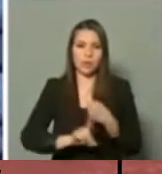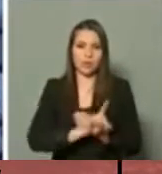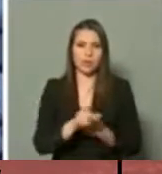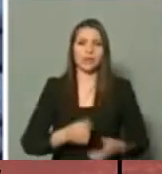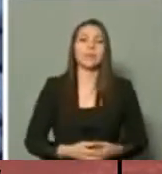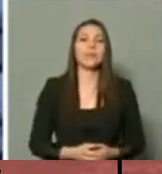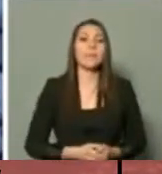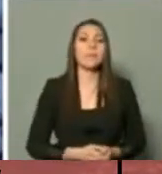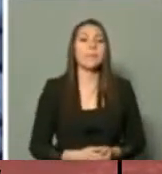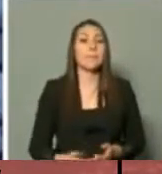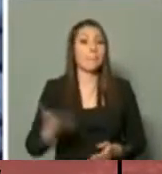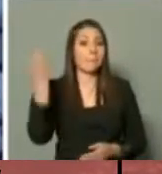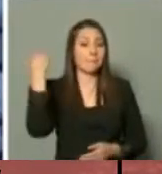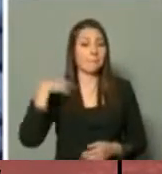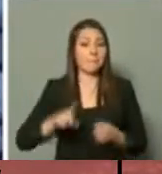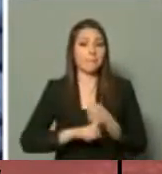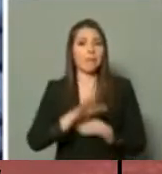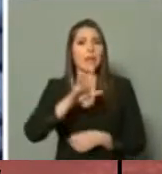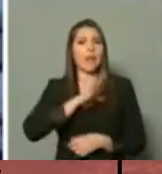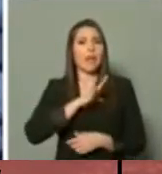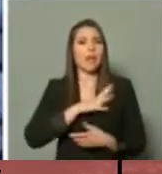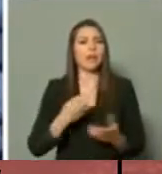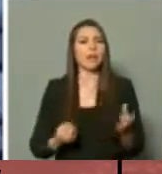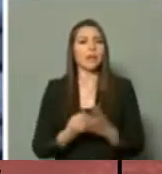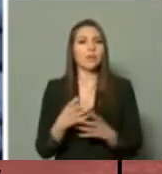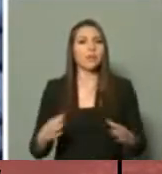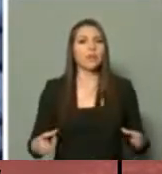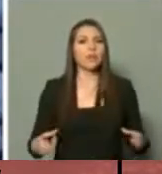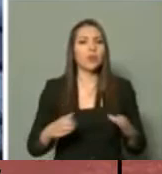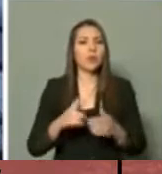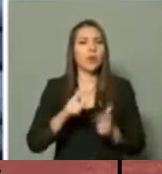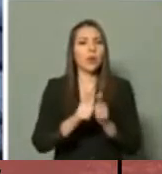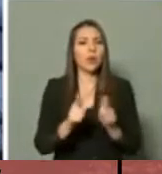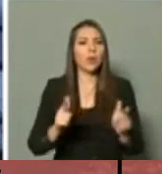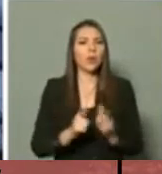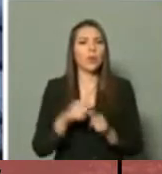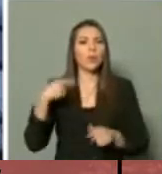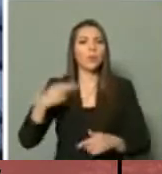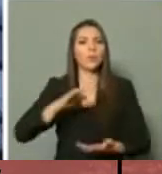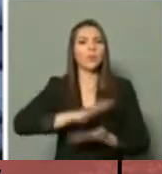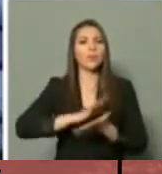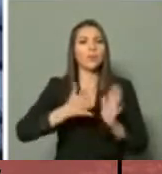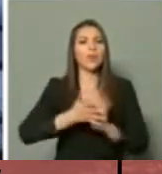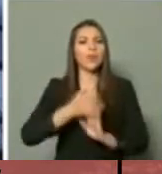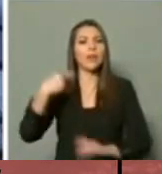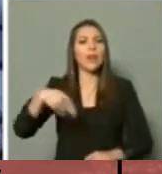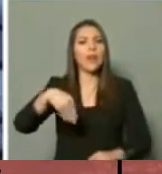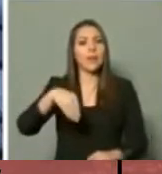la conformación de un grupo que nosotros ya conocemos como la Mafia del Poder. Mafia del Poder